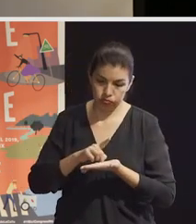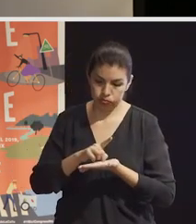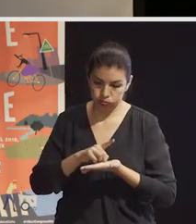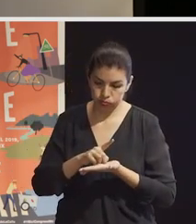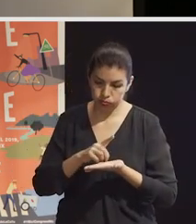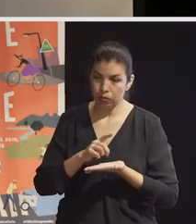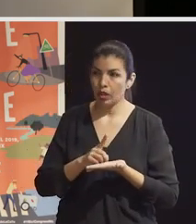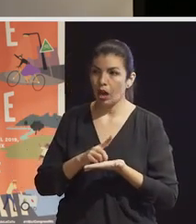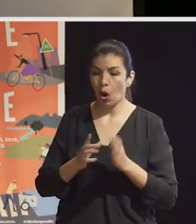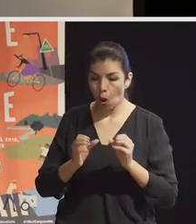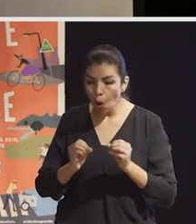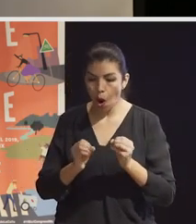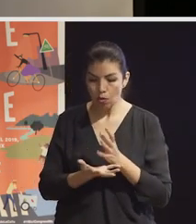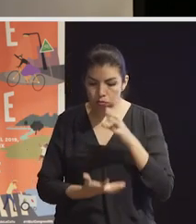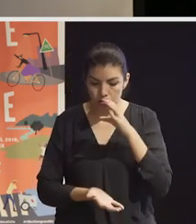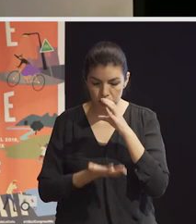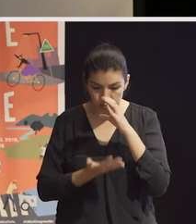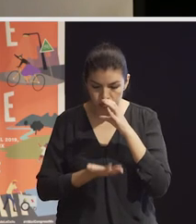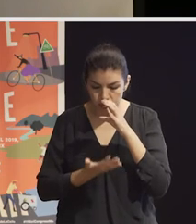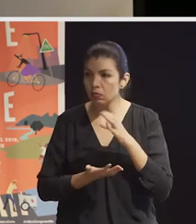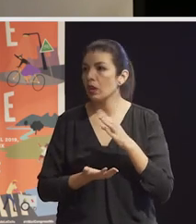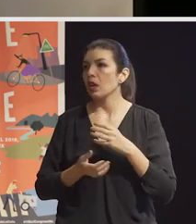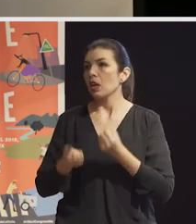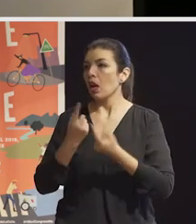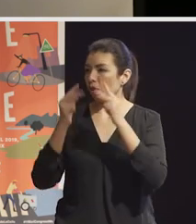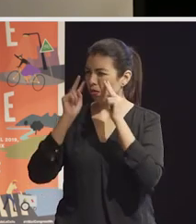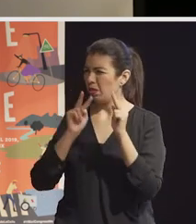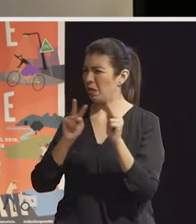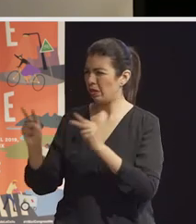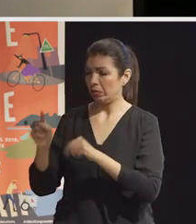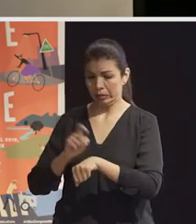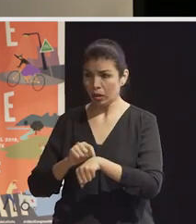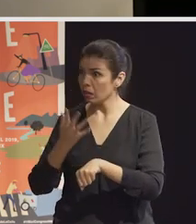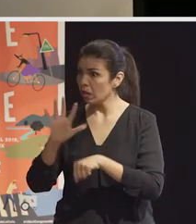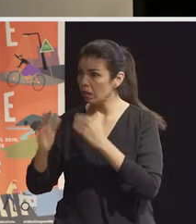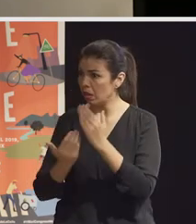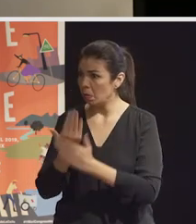con las drogas con el alcohol bien eso nos